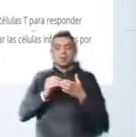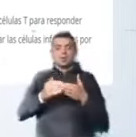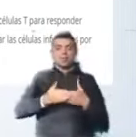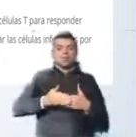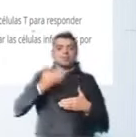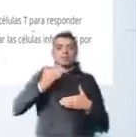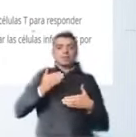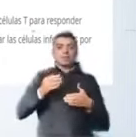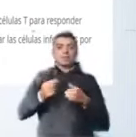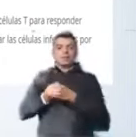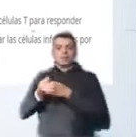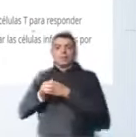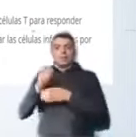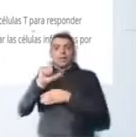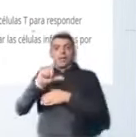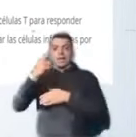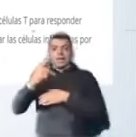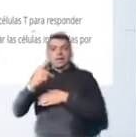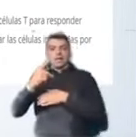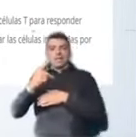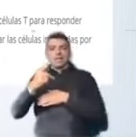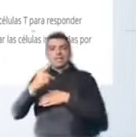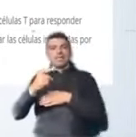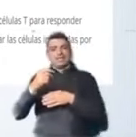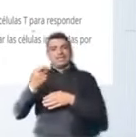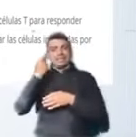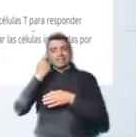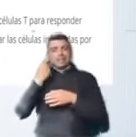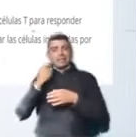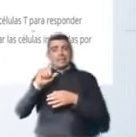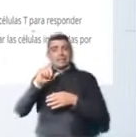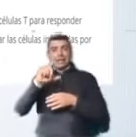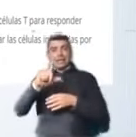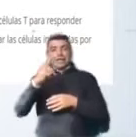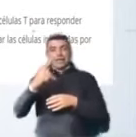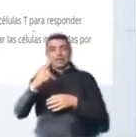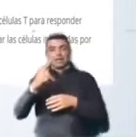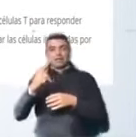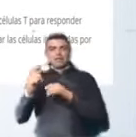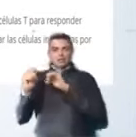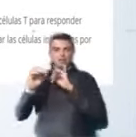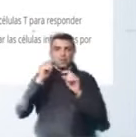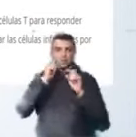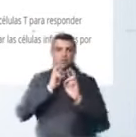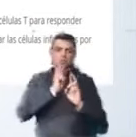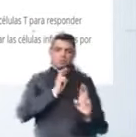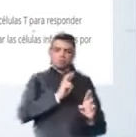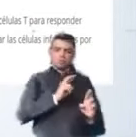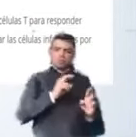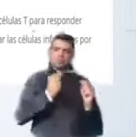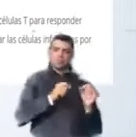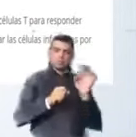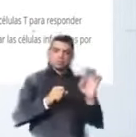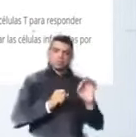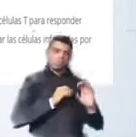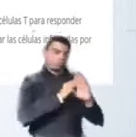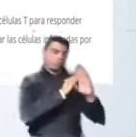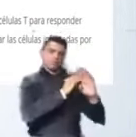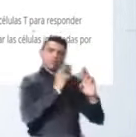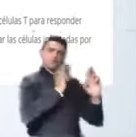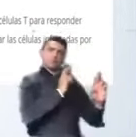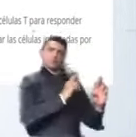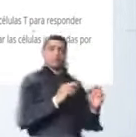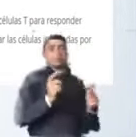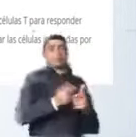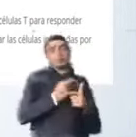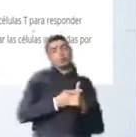NK que les mencioné anteriormente, y los linfocitos T, para responder contra los virus. Entonces es importante